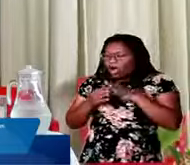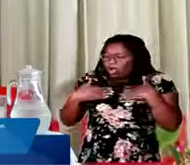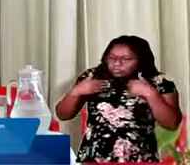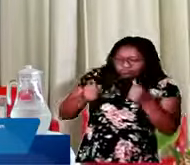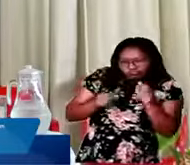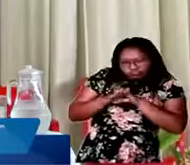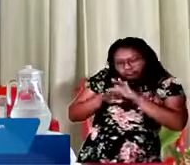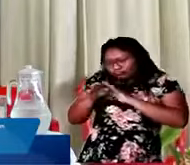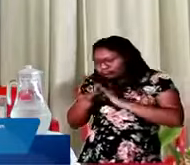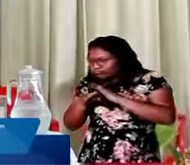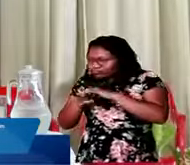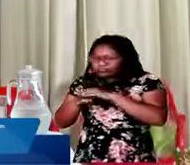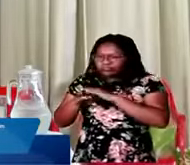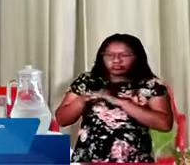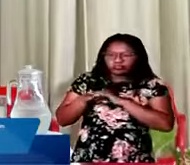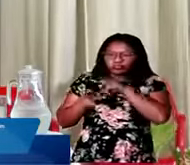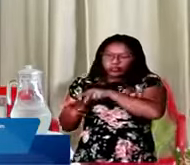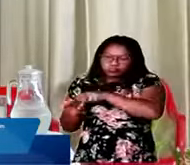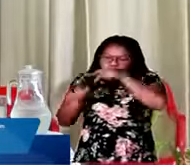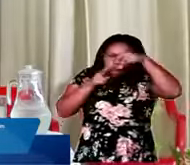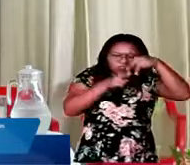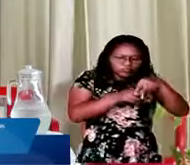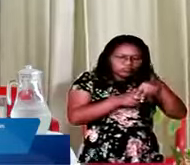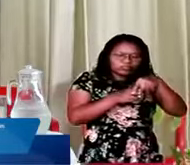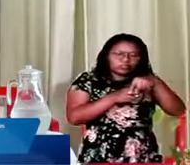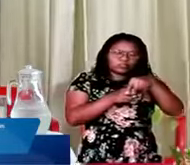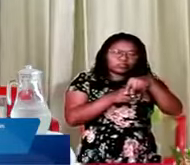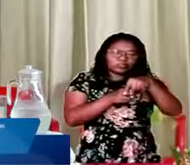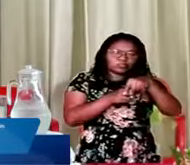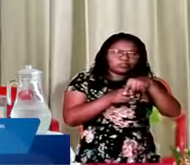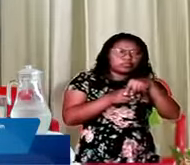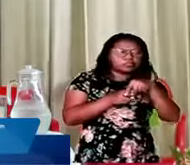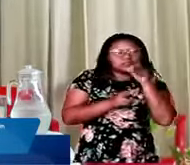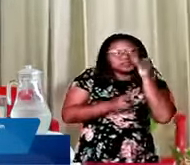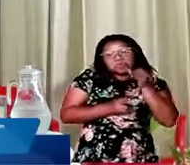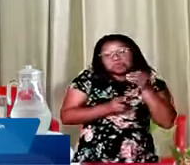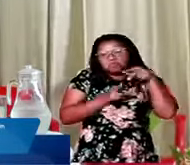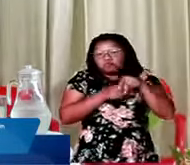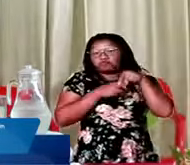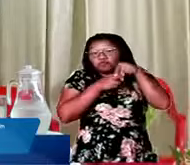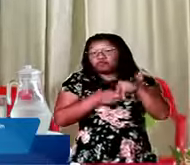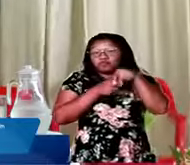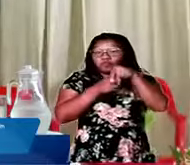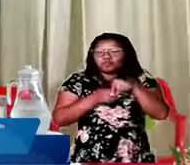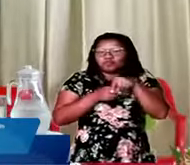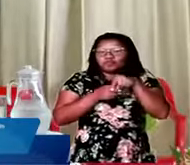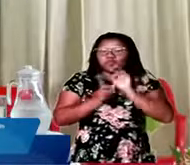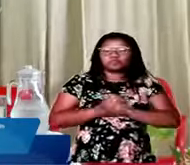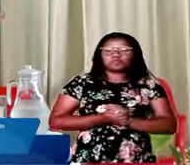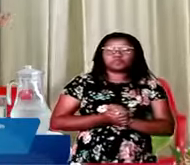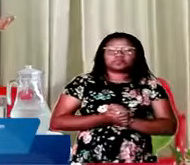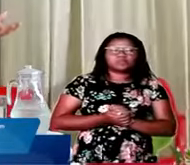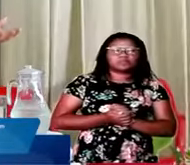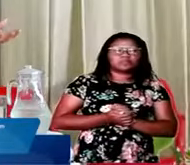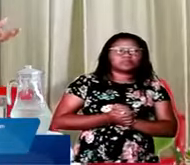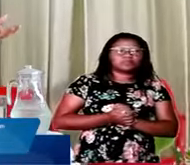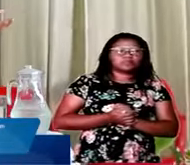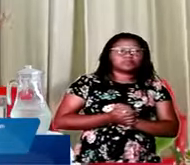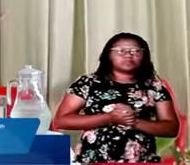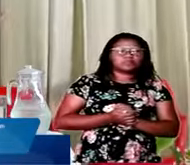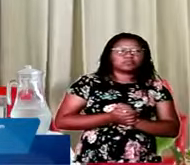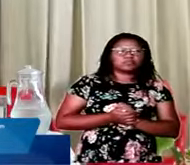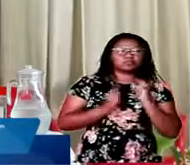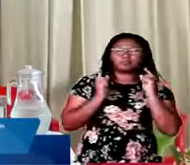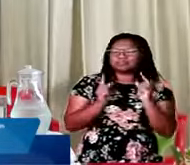Lo subió a la cabalgadura, seguramente al caballo, porque cuando eso no habían carro, así que